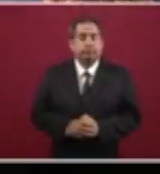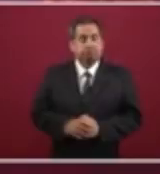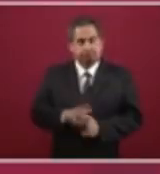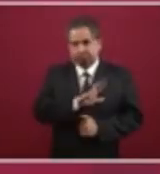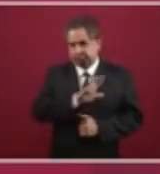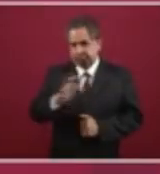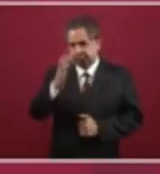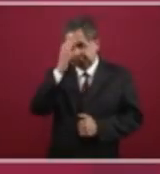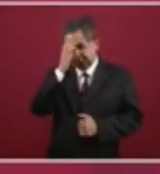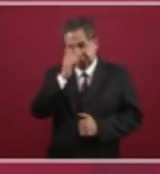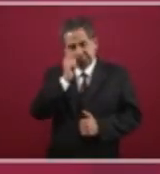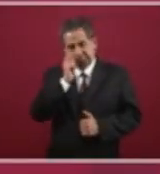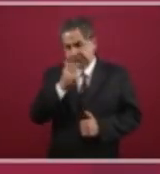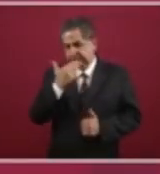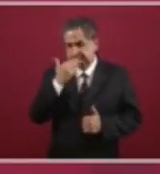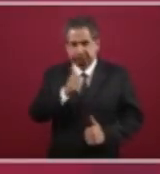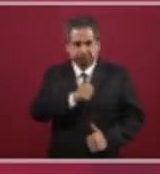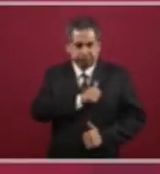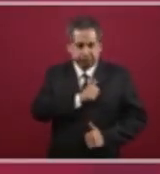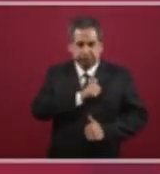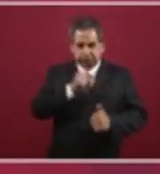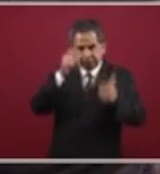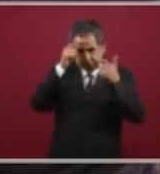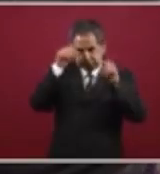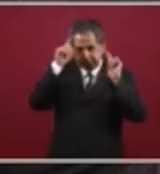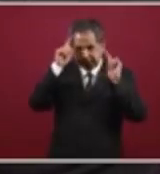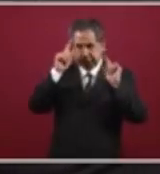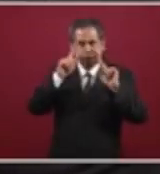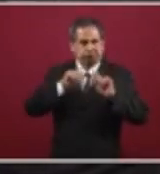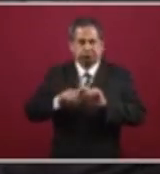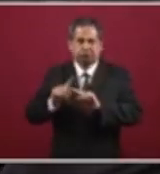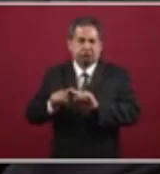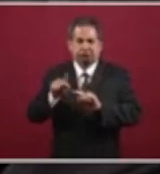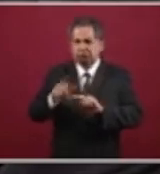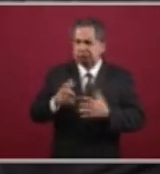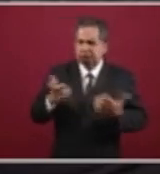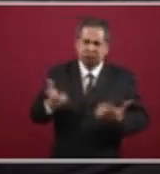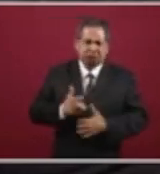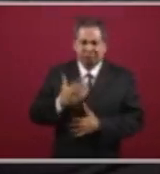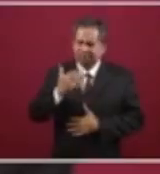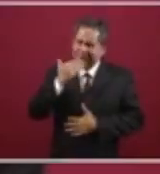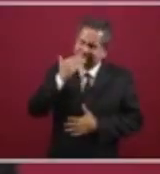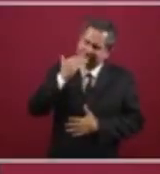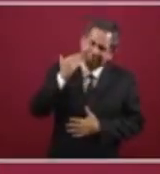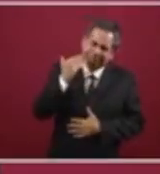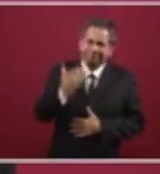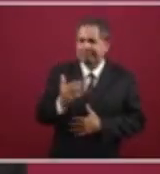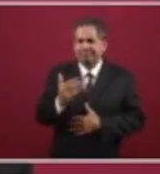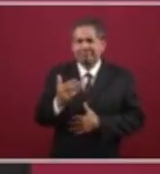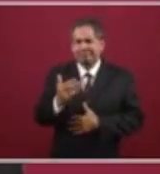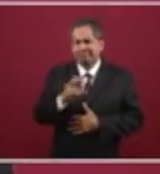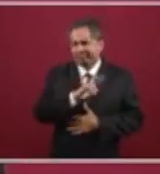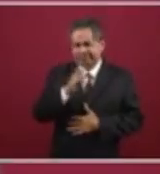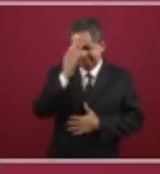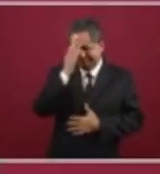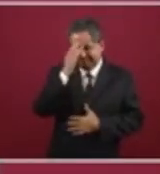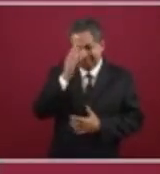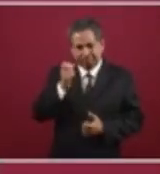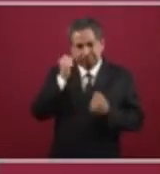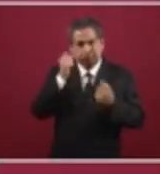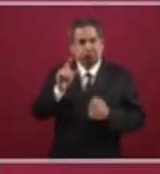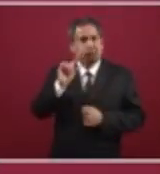que los soldados, los marinos, están actuando de manera muy